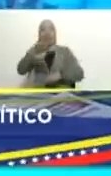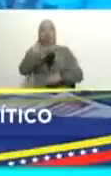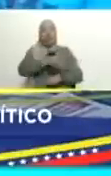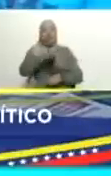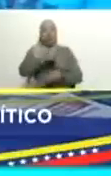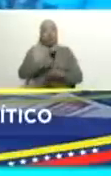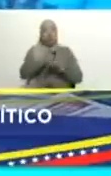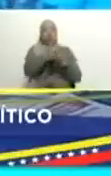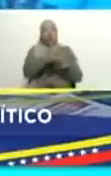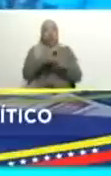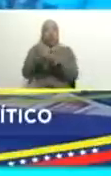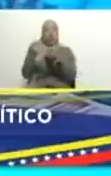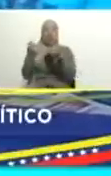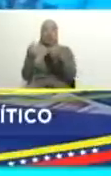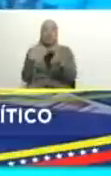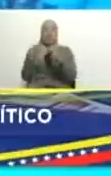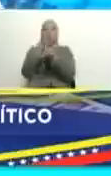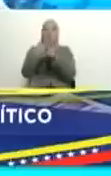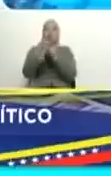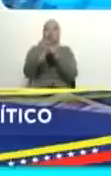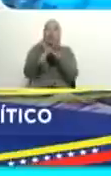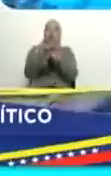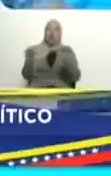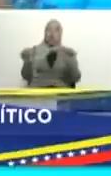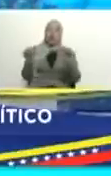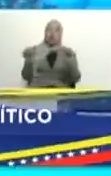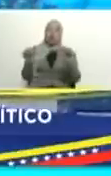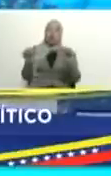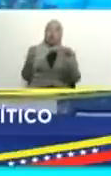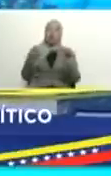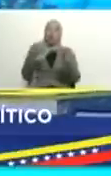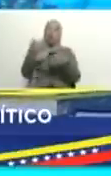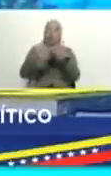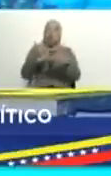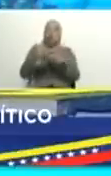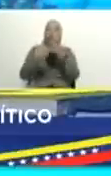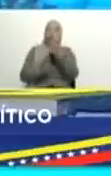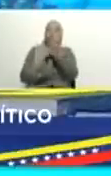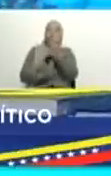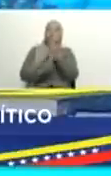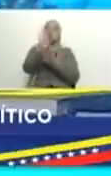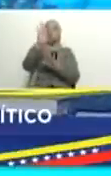en lo económico, en lo cultural, en lo educativo, y seguir avanzando.